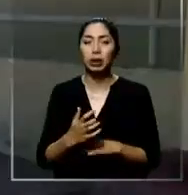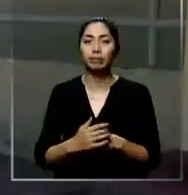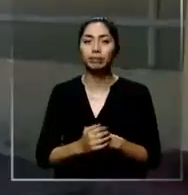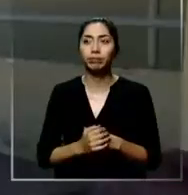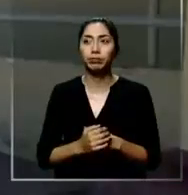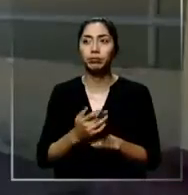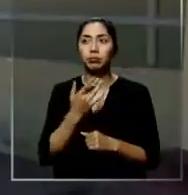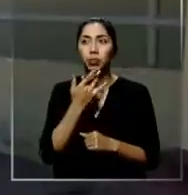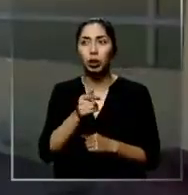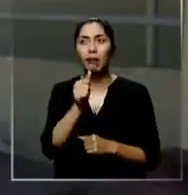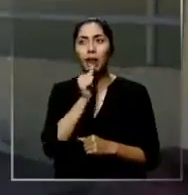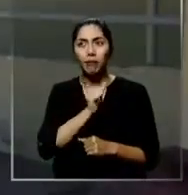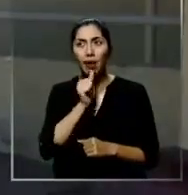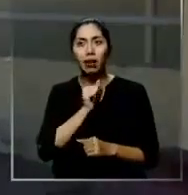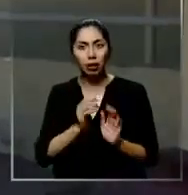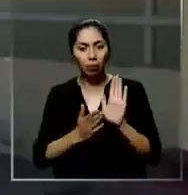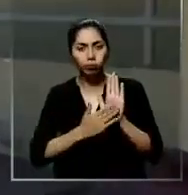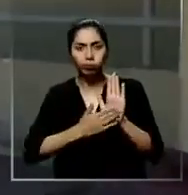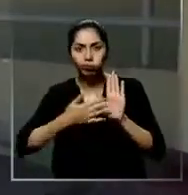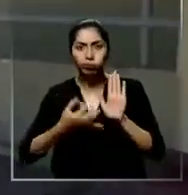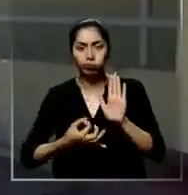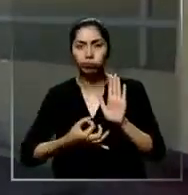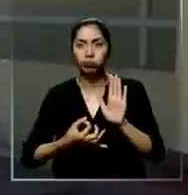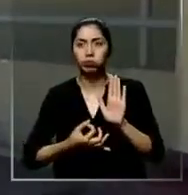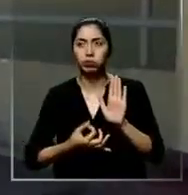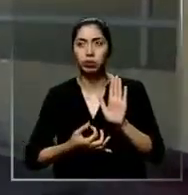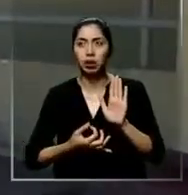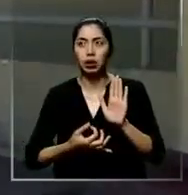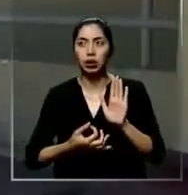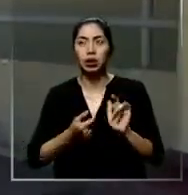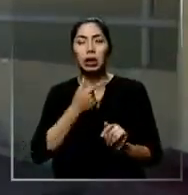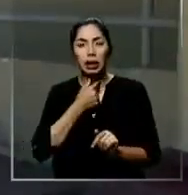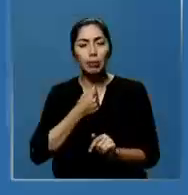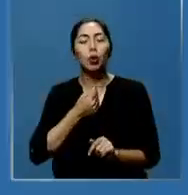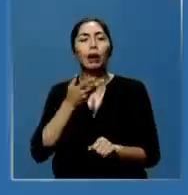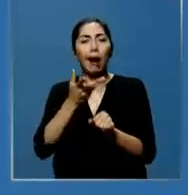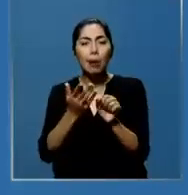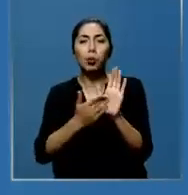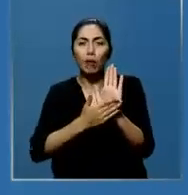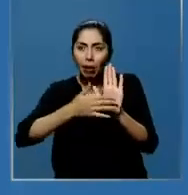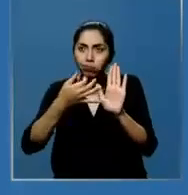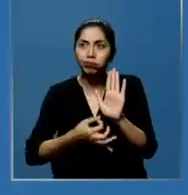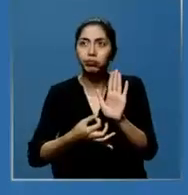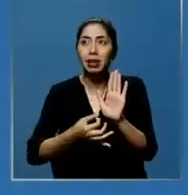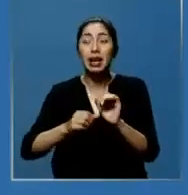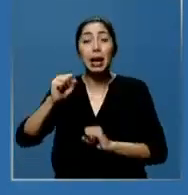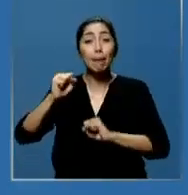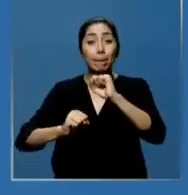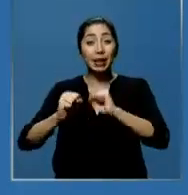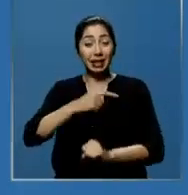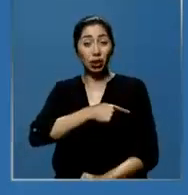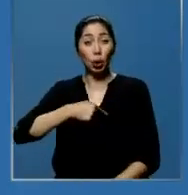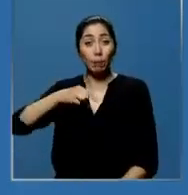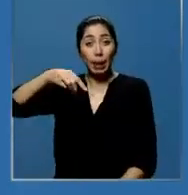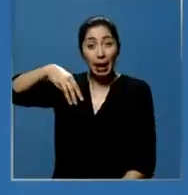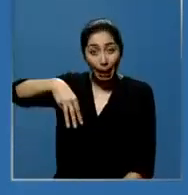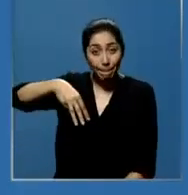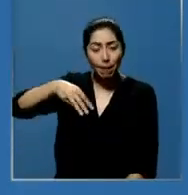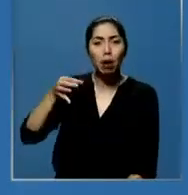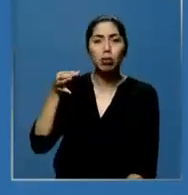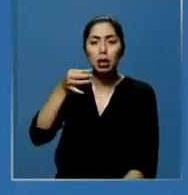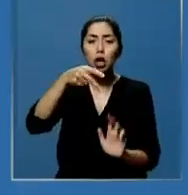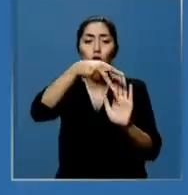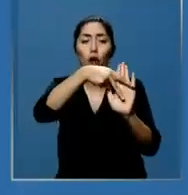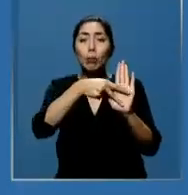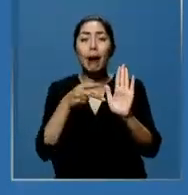fundamentada de conformidad a lo que nosotros pretendemos, que existan antecedentes fundantes. Desde la empresa M aclararon que no hay faltas a la normativa